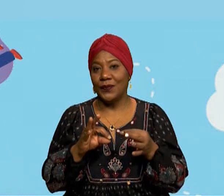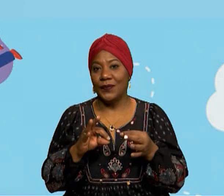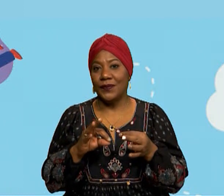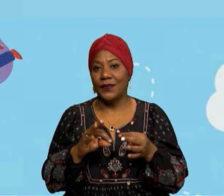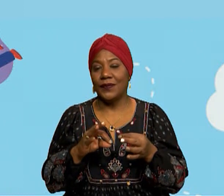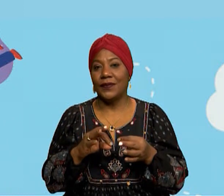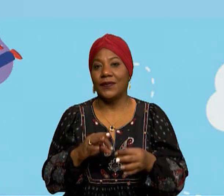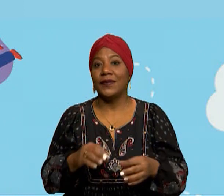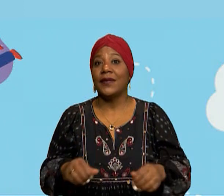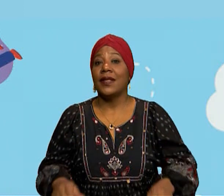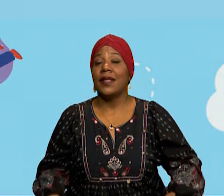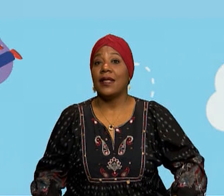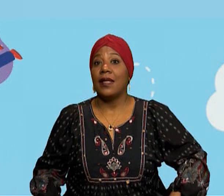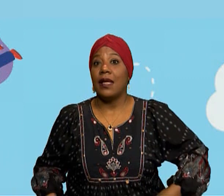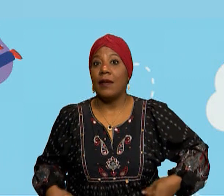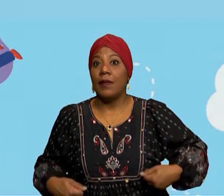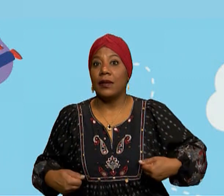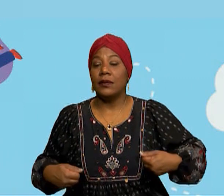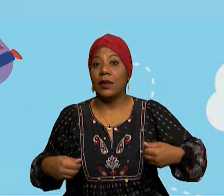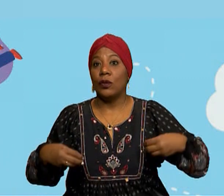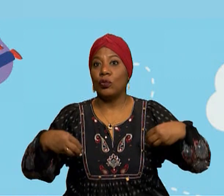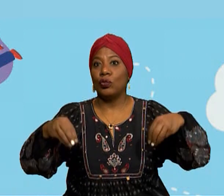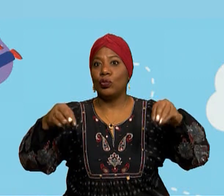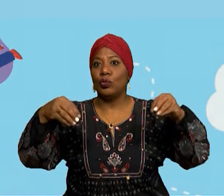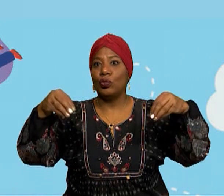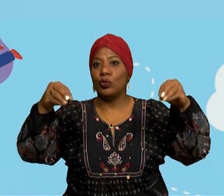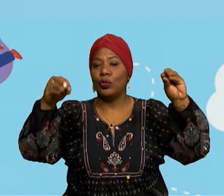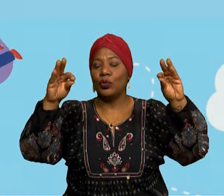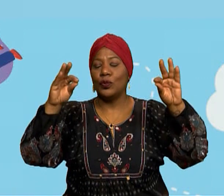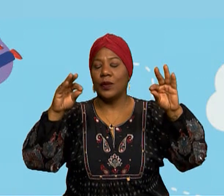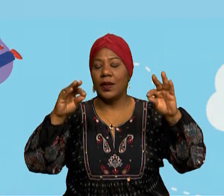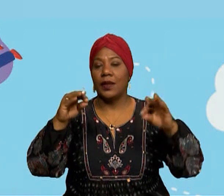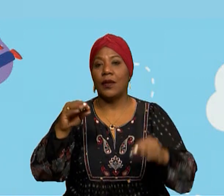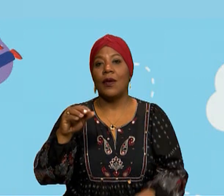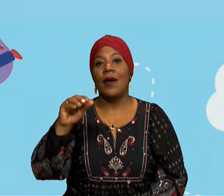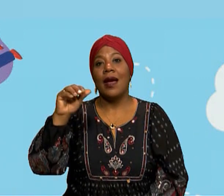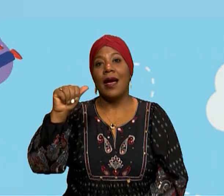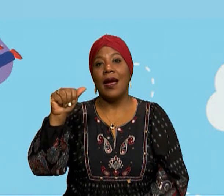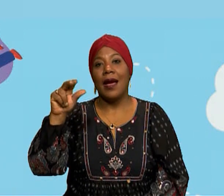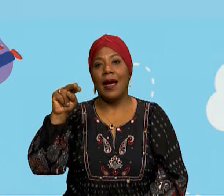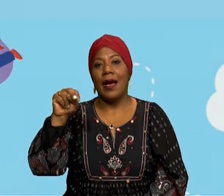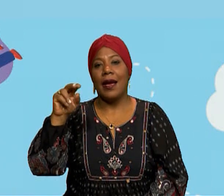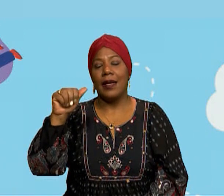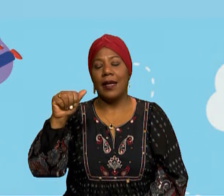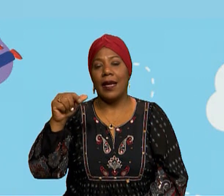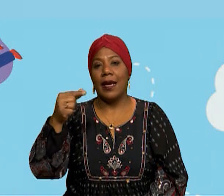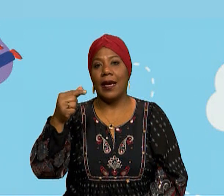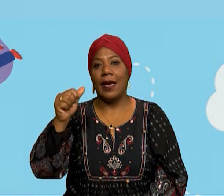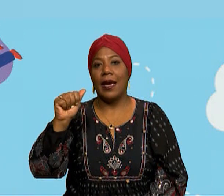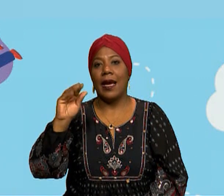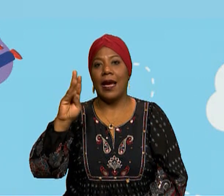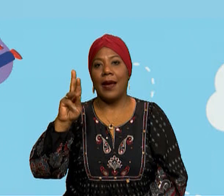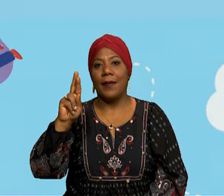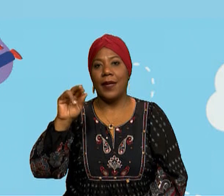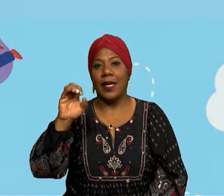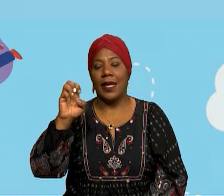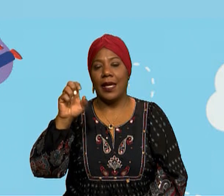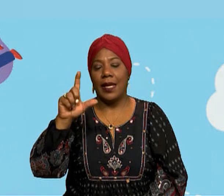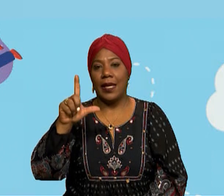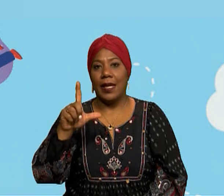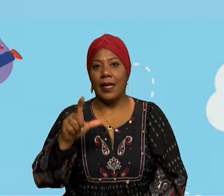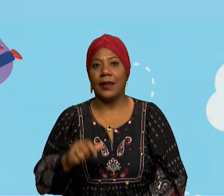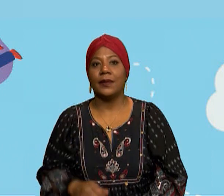del pantalón mágico. La autora Ana Gabriela Guevara Soyuz, bilingüal de la